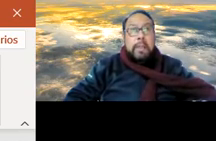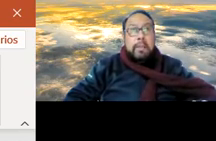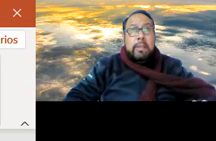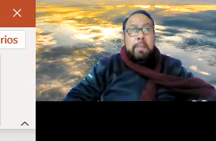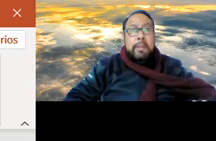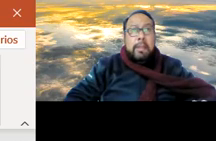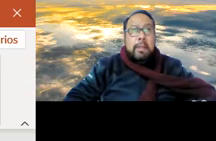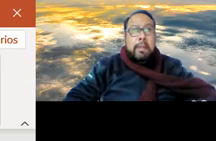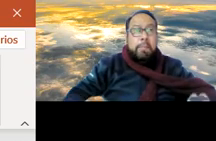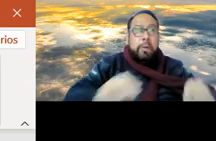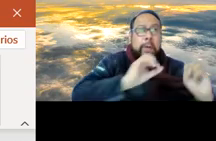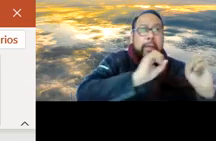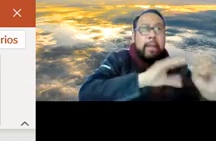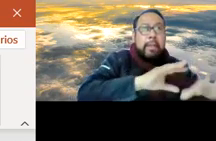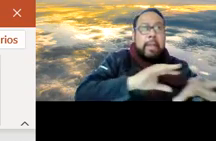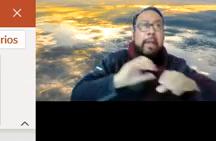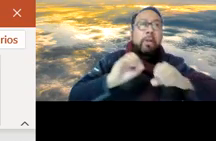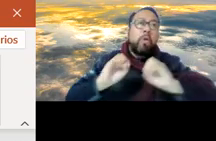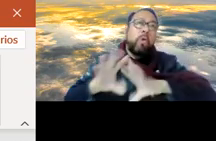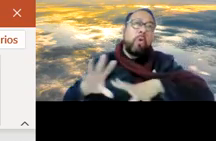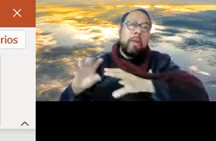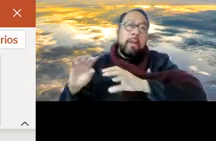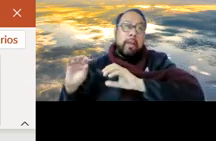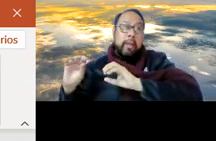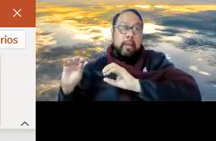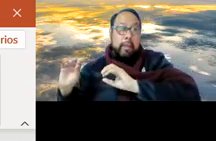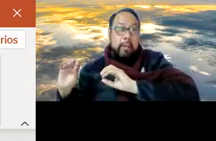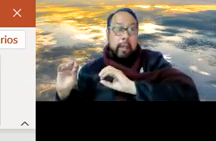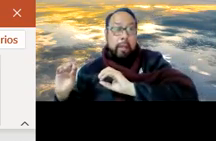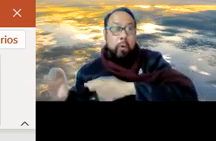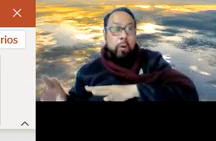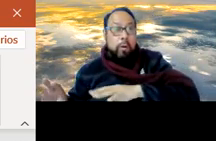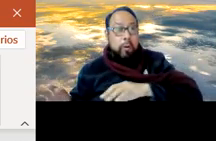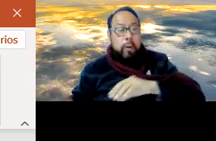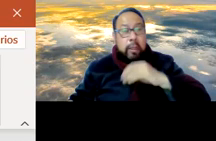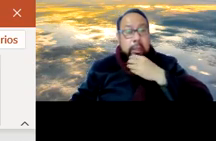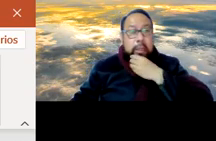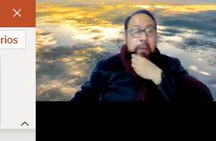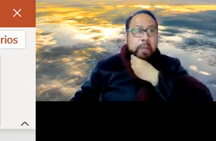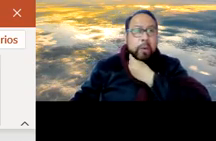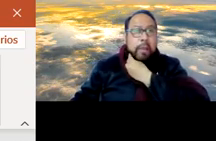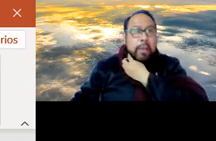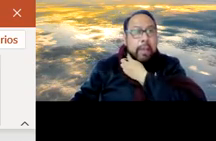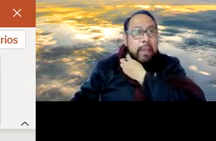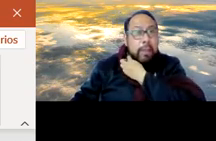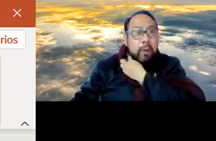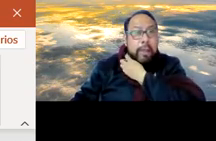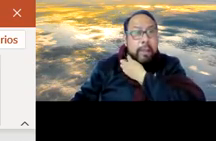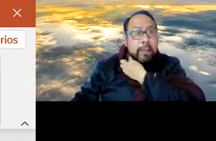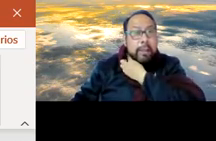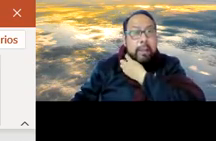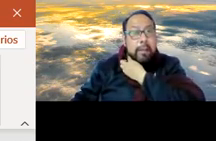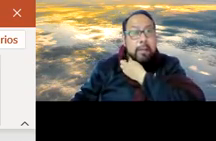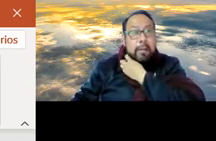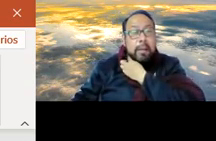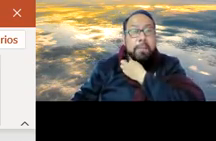coloquios, pláticas, y de repente las hacen en Puerto Vallarta, en Cancún, en Acapulco, y lo importante de ahí no